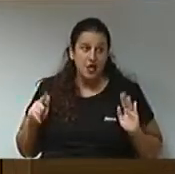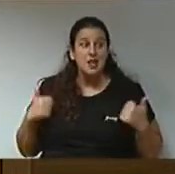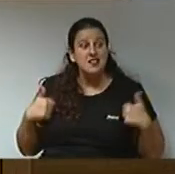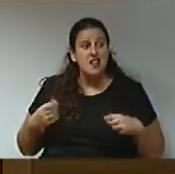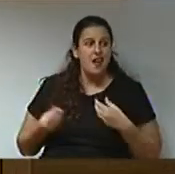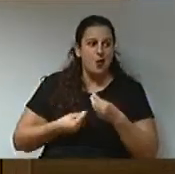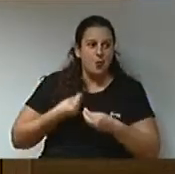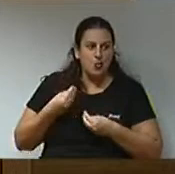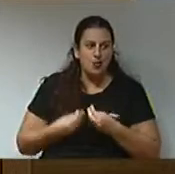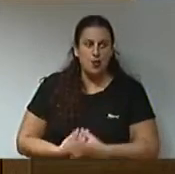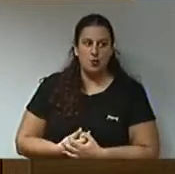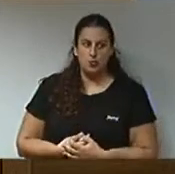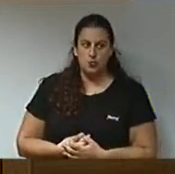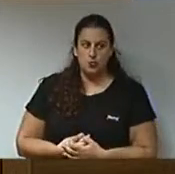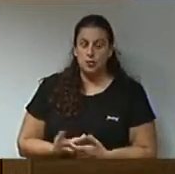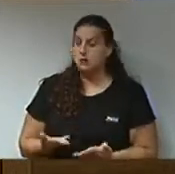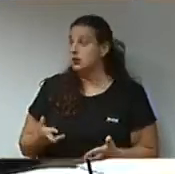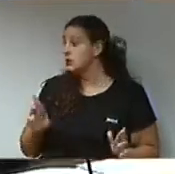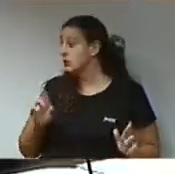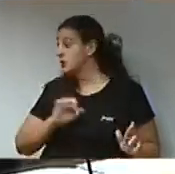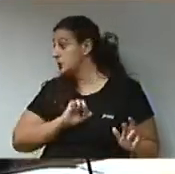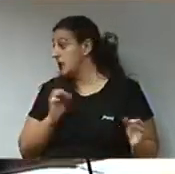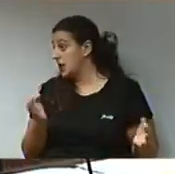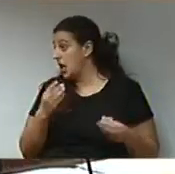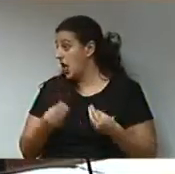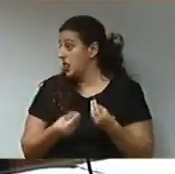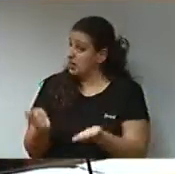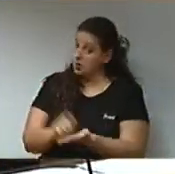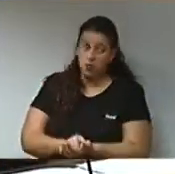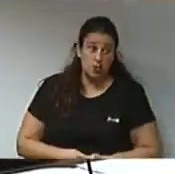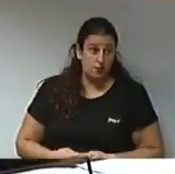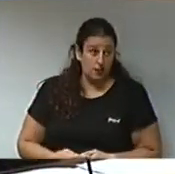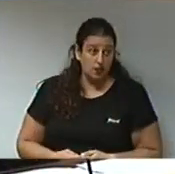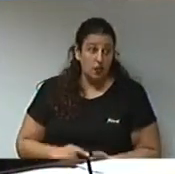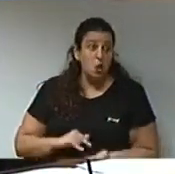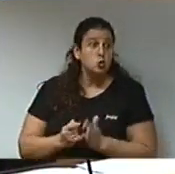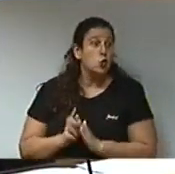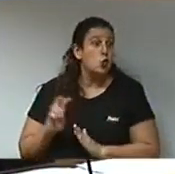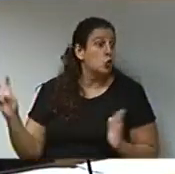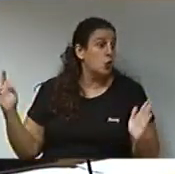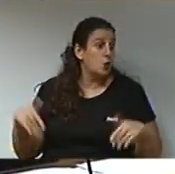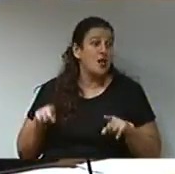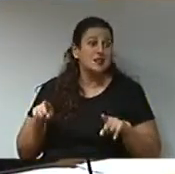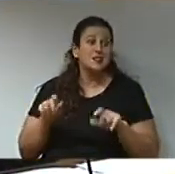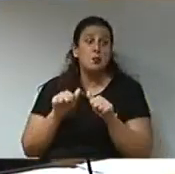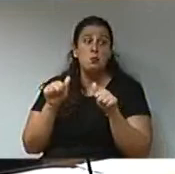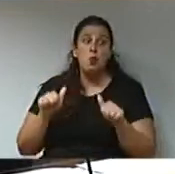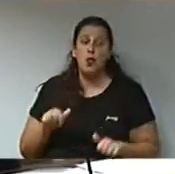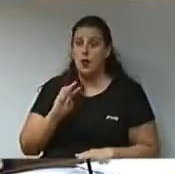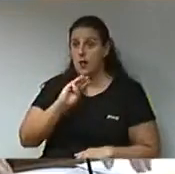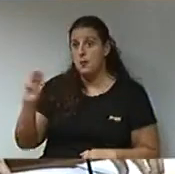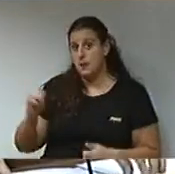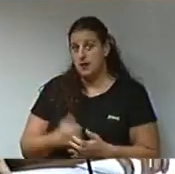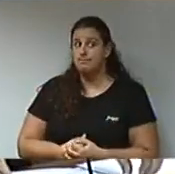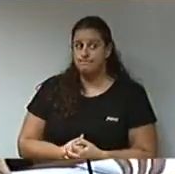hicieron. ¿Qué tenemos que esperar? Que lo vuelvan a hacer. No hay otra salida. Ese es el modelo Partido